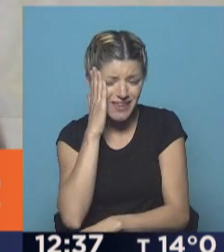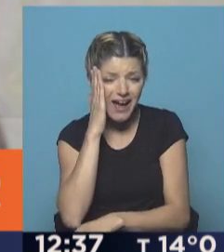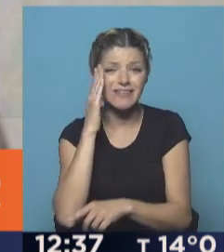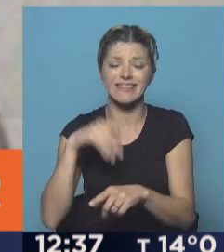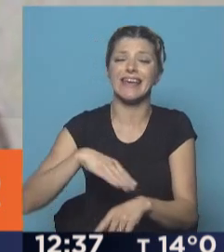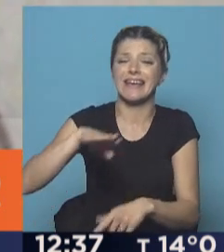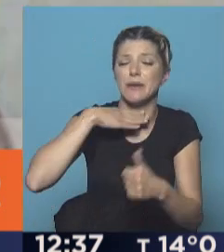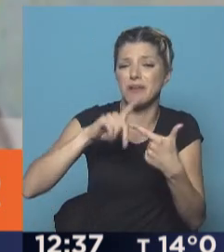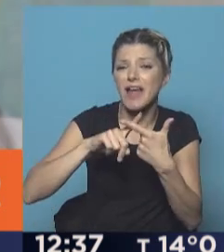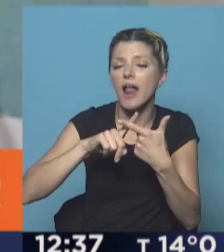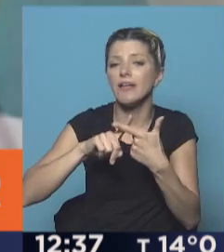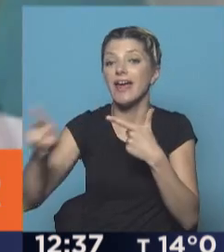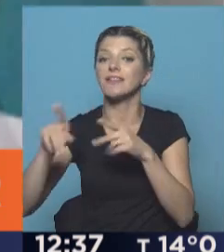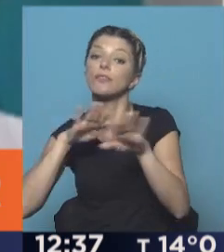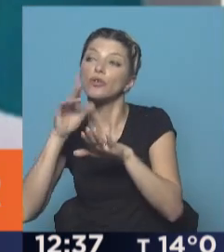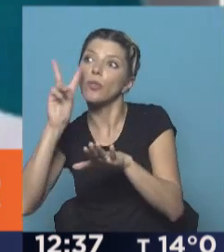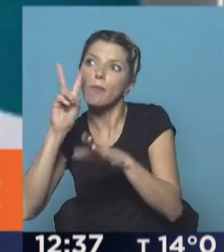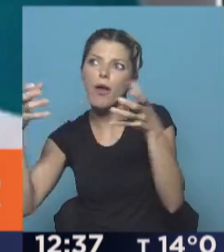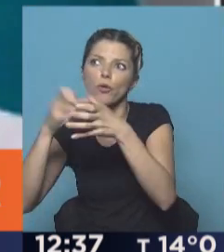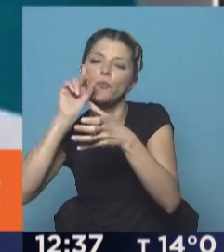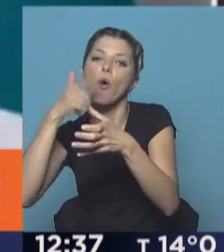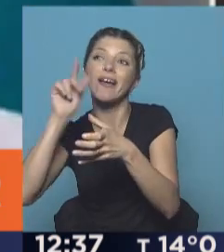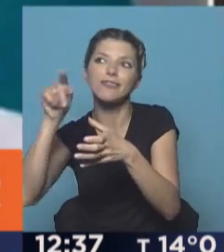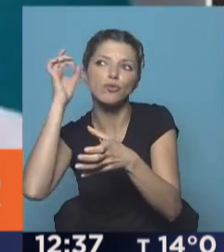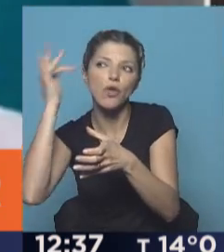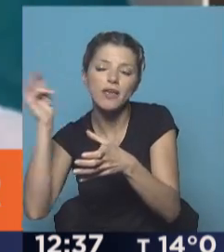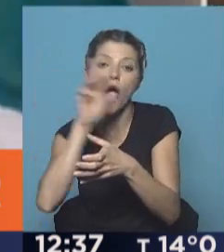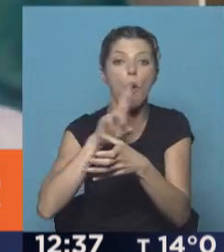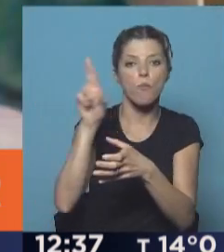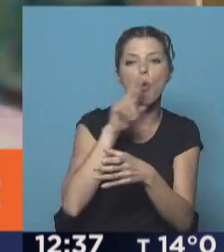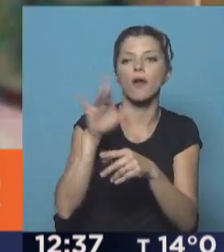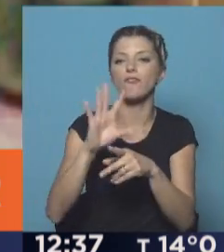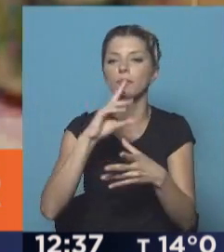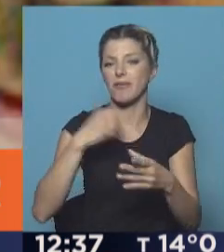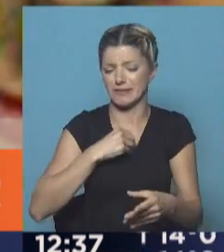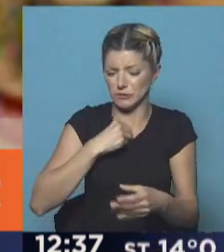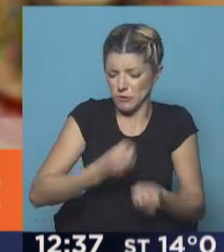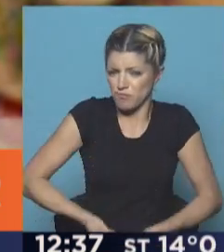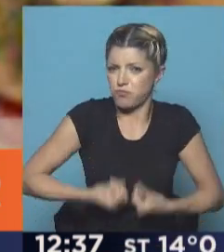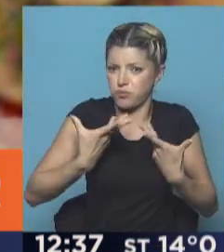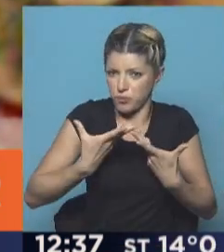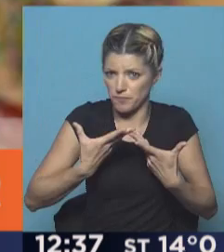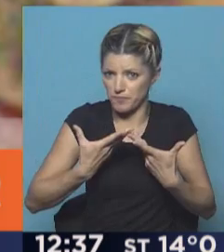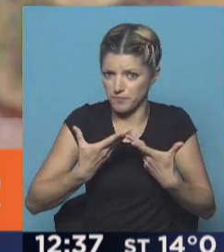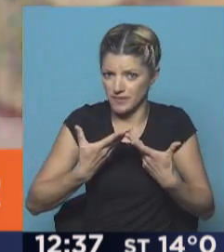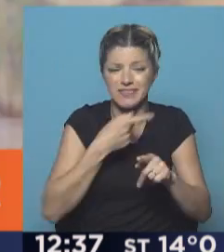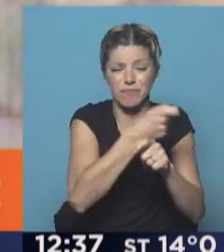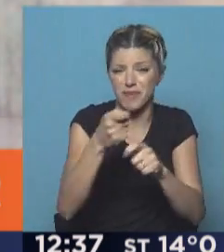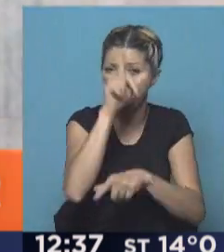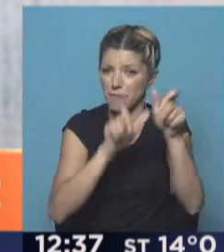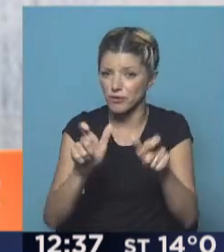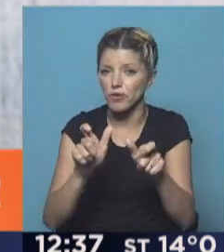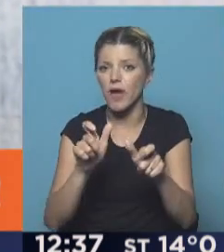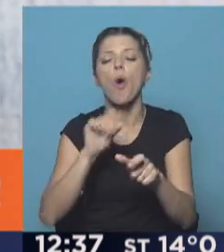desclasados encuentran en esta oferta de terrorismo aspiracional, catarsis y emprendedorismo asesino, una salida final a